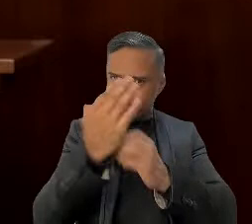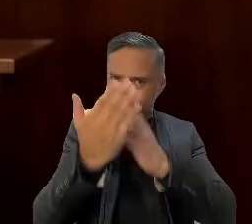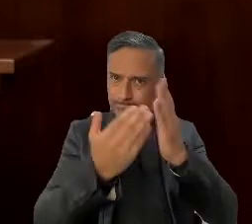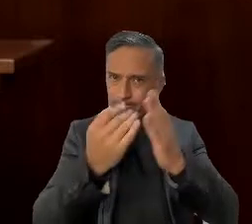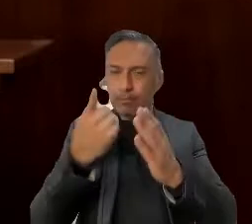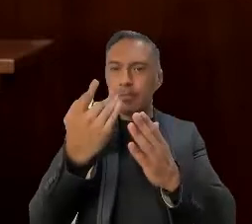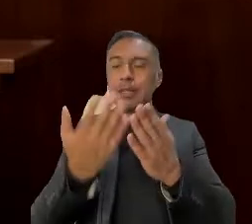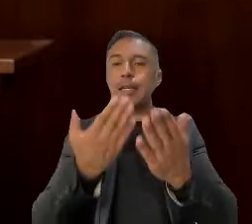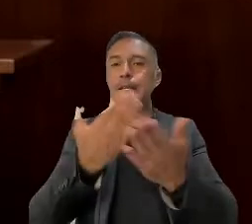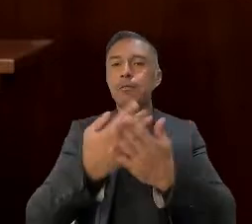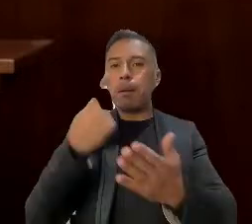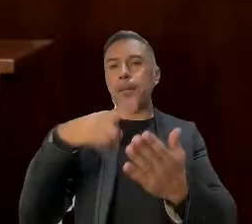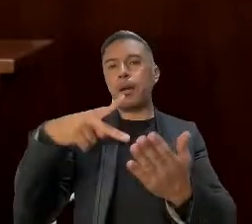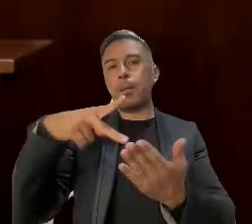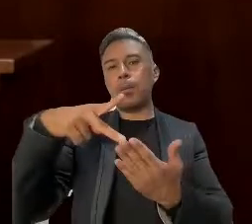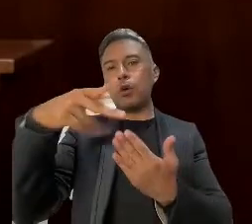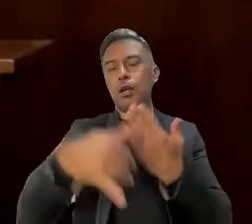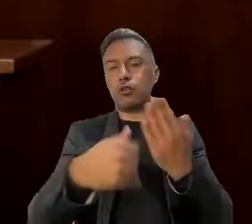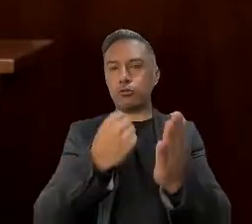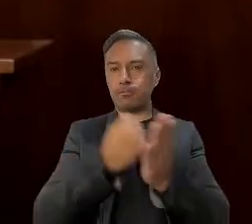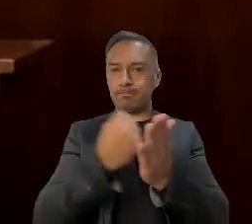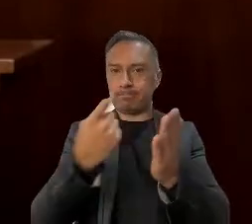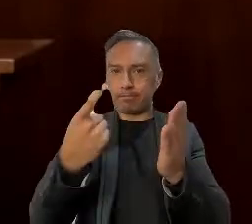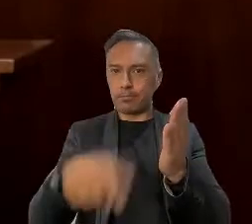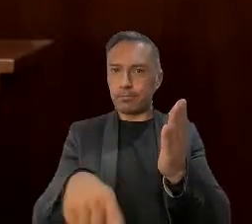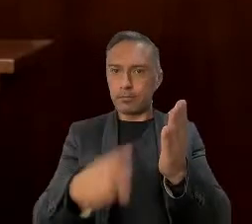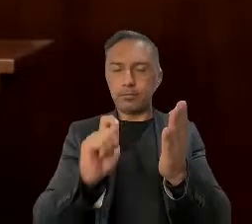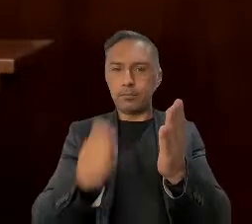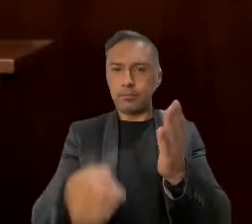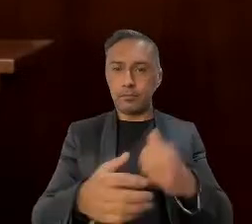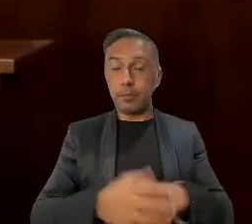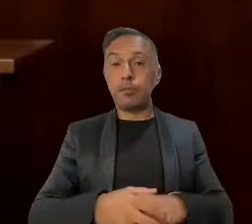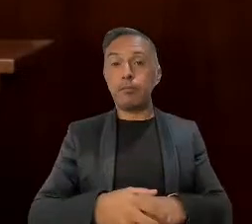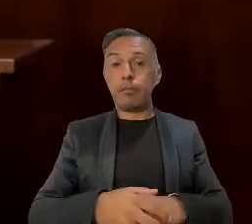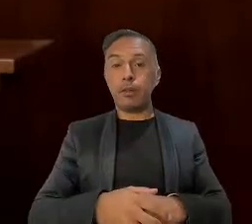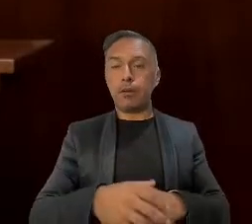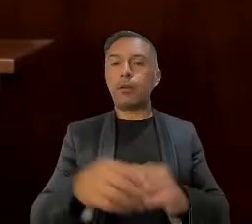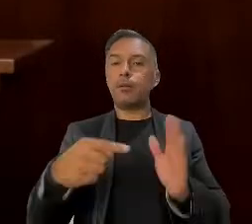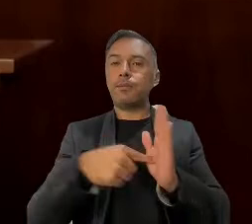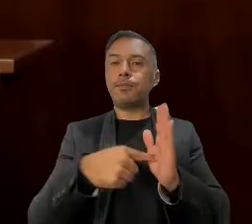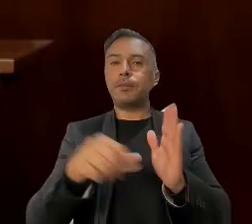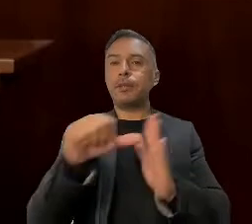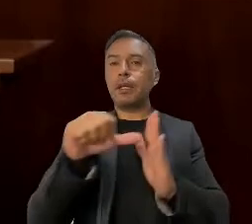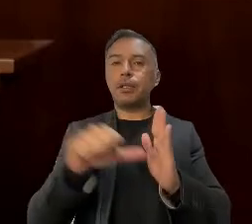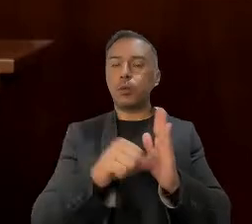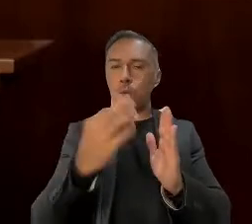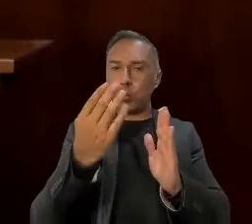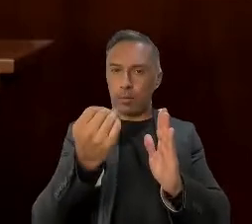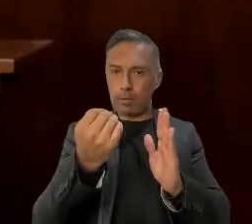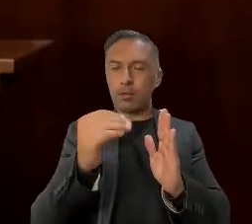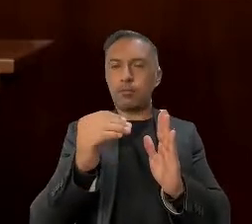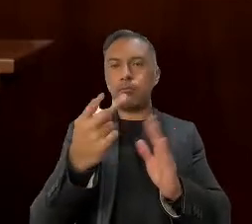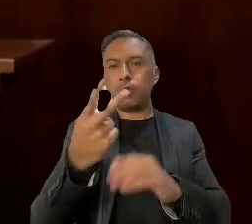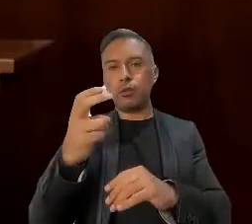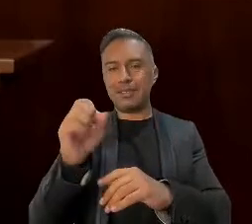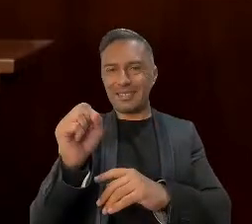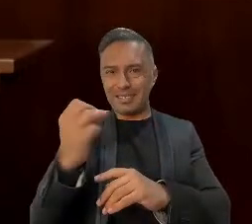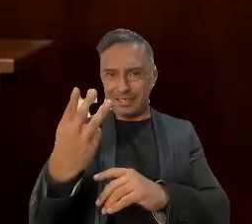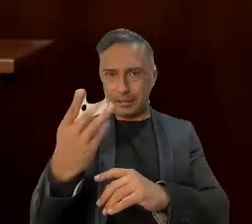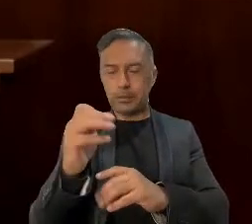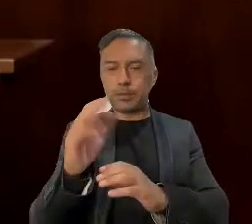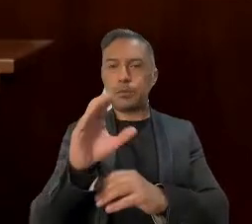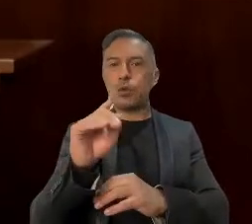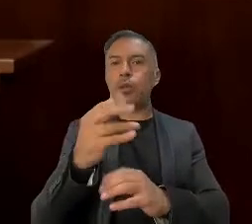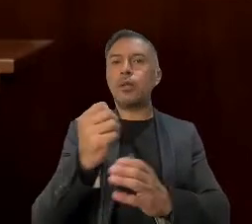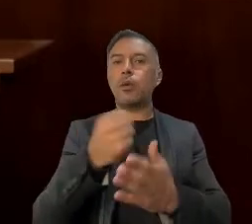iniciativa con proyecto de decreto mediante la cual se reforma el artículo nueve y dos sesenta y tres del Código Penal